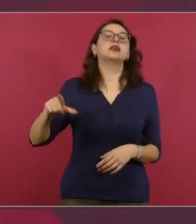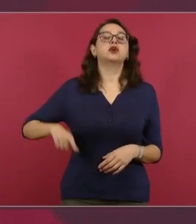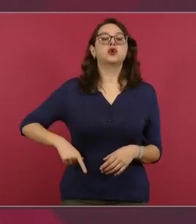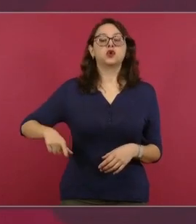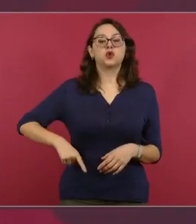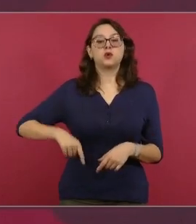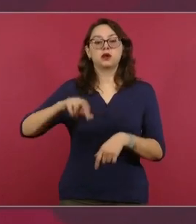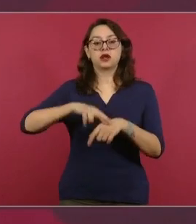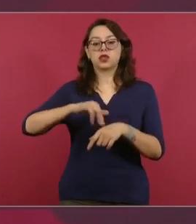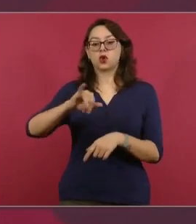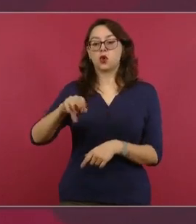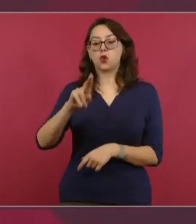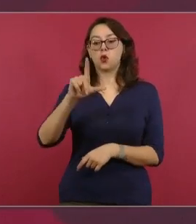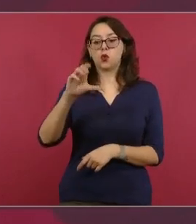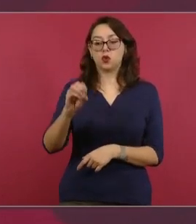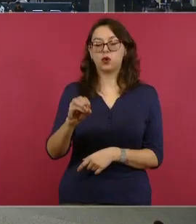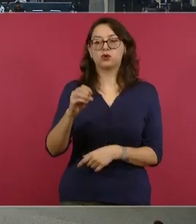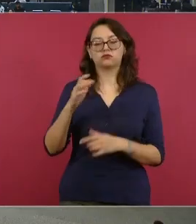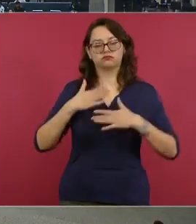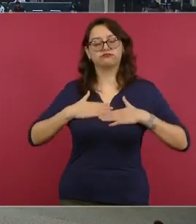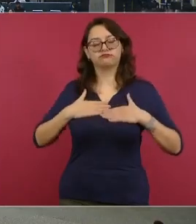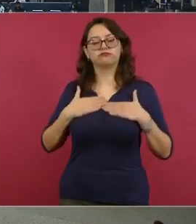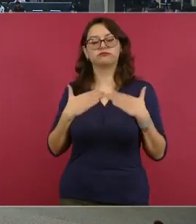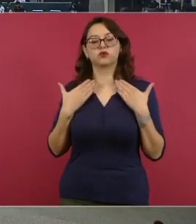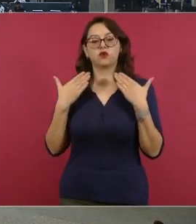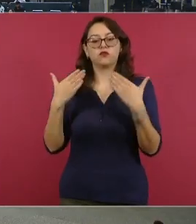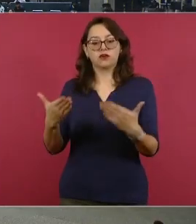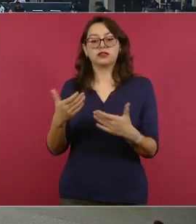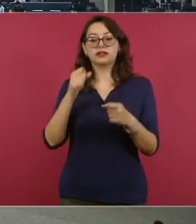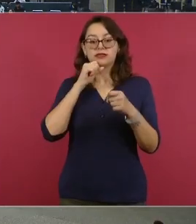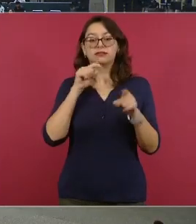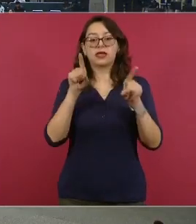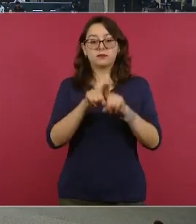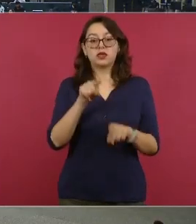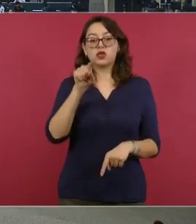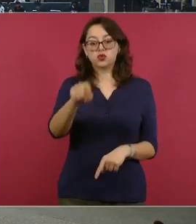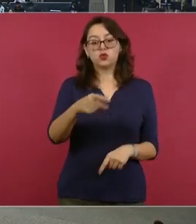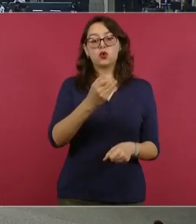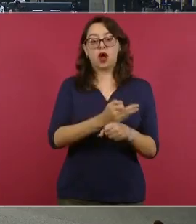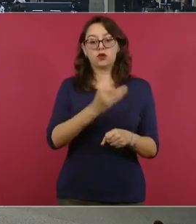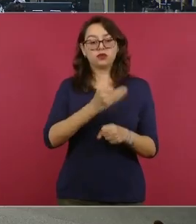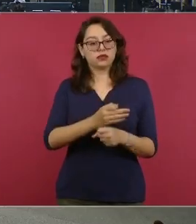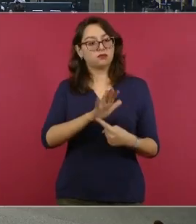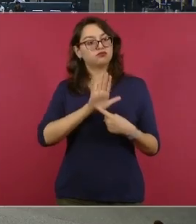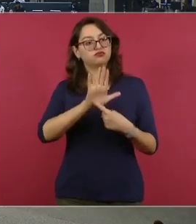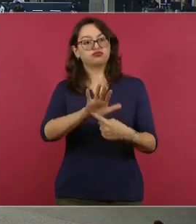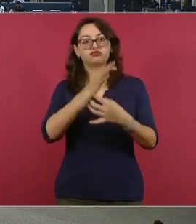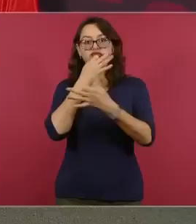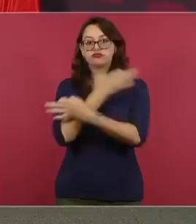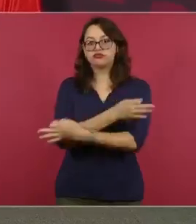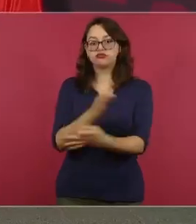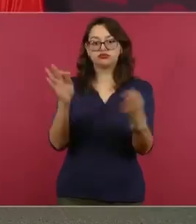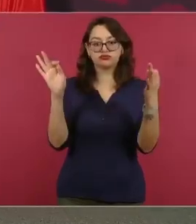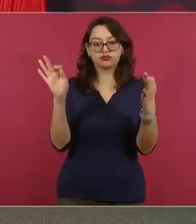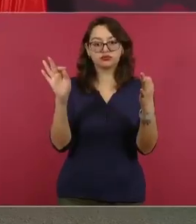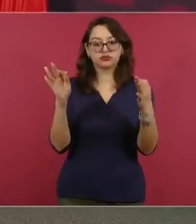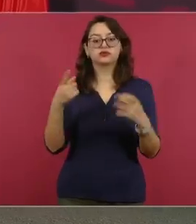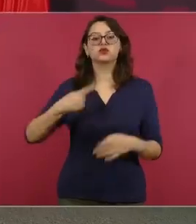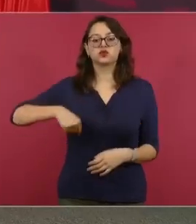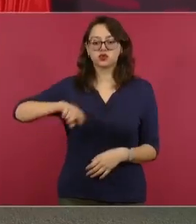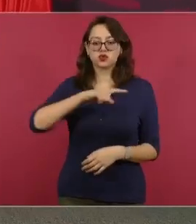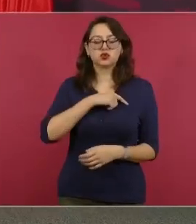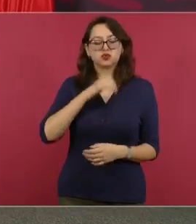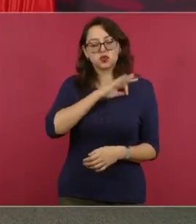Menchaca. Ya escucharon tu denuncia y nosotros